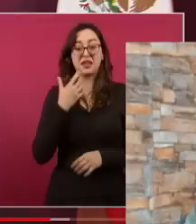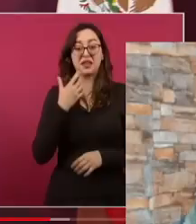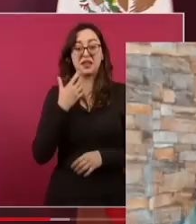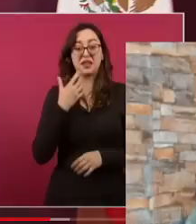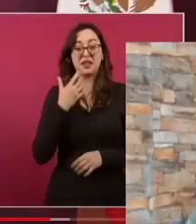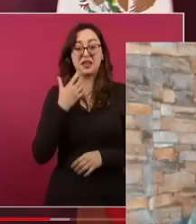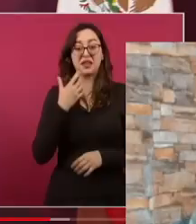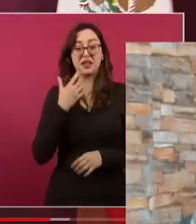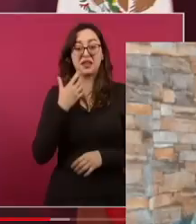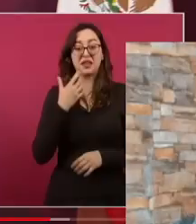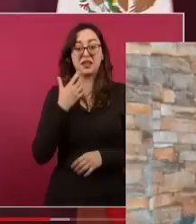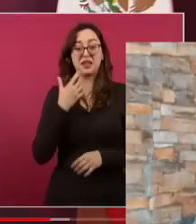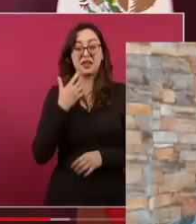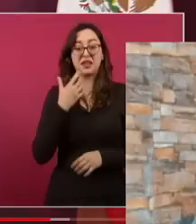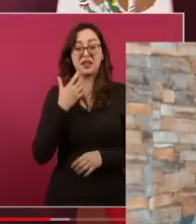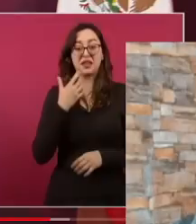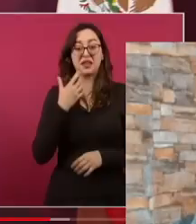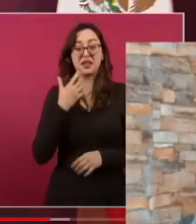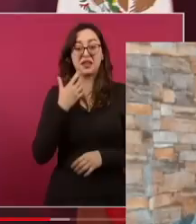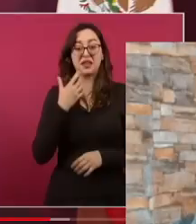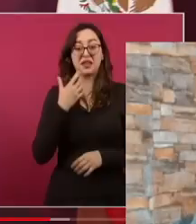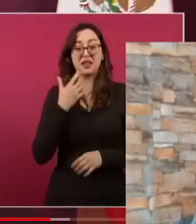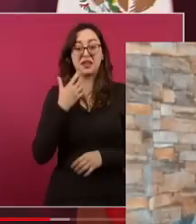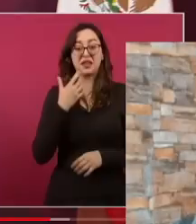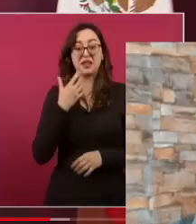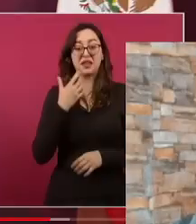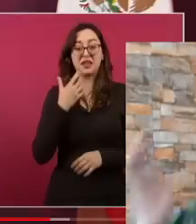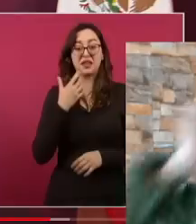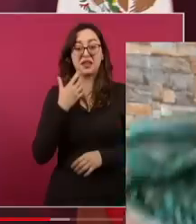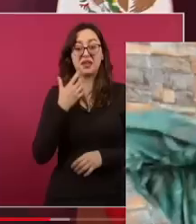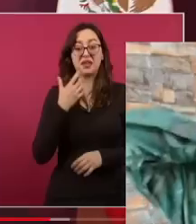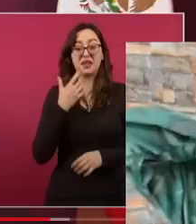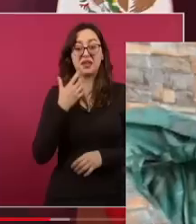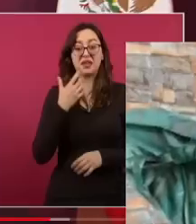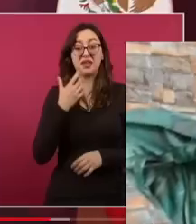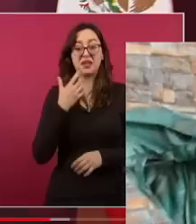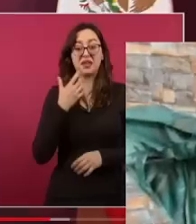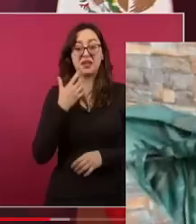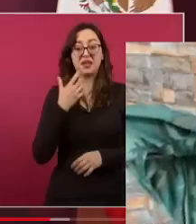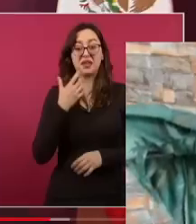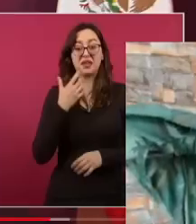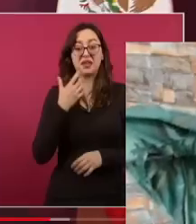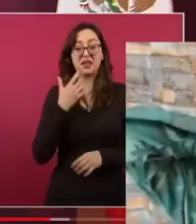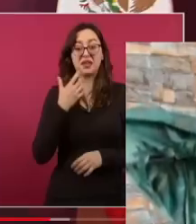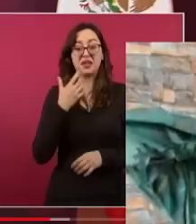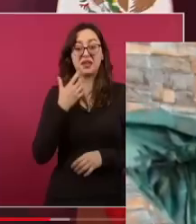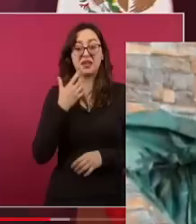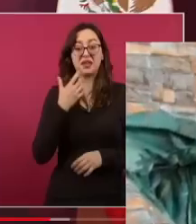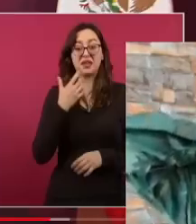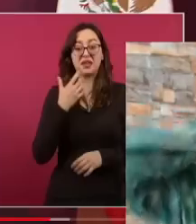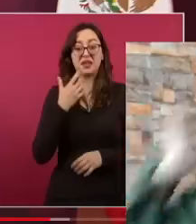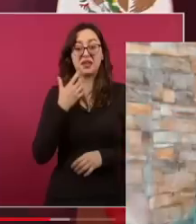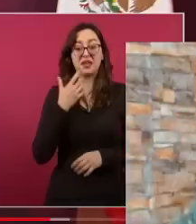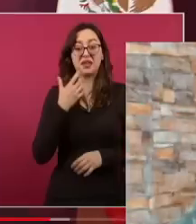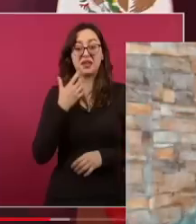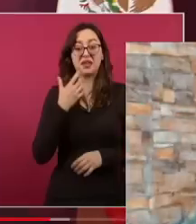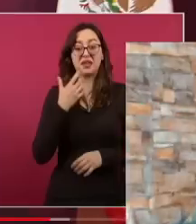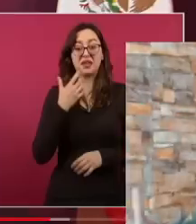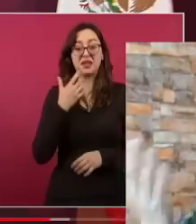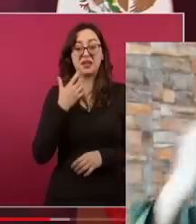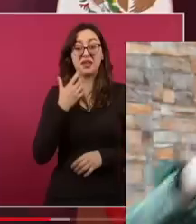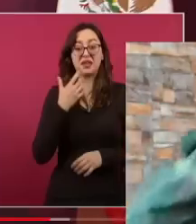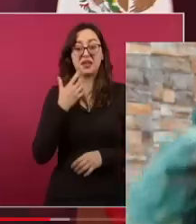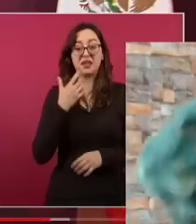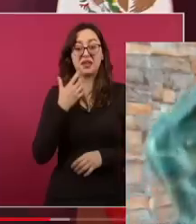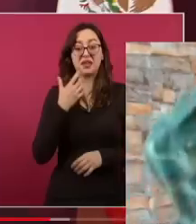chingados? ¡Estamos tratando con niños! Falta que digan, no digo, soy de palo, tengo orejas de pescado, AMLO apesta. Falta que